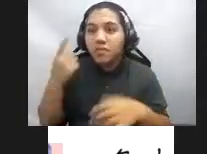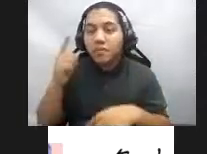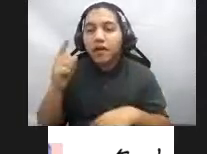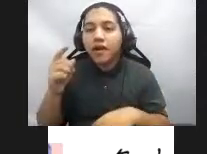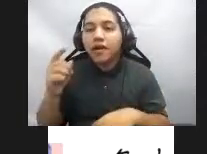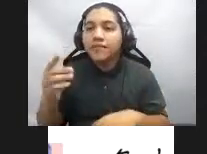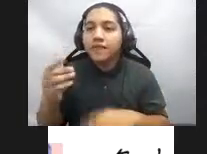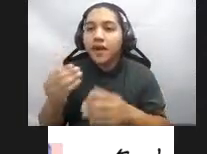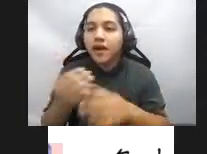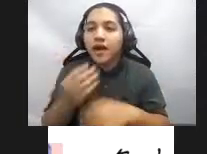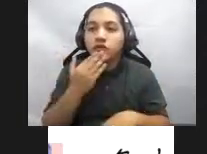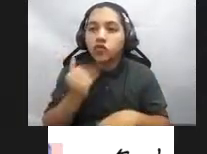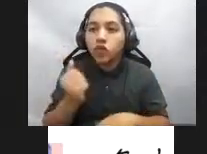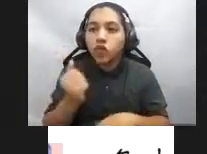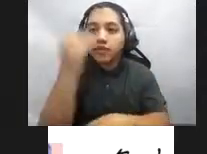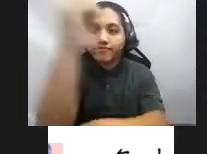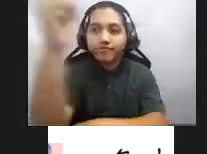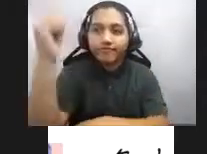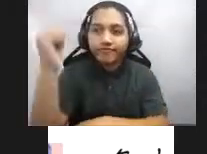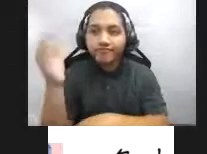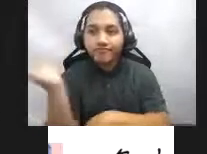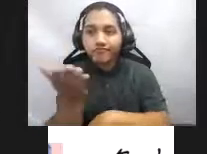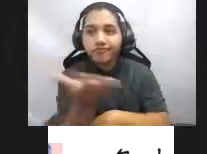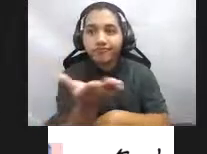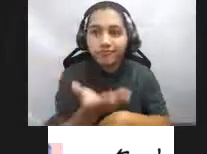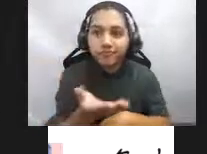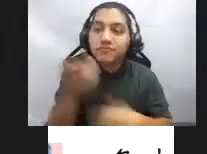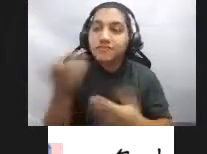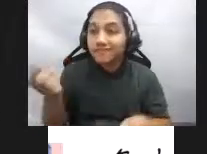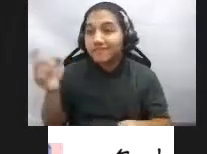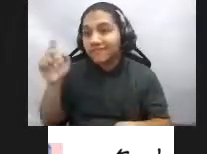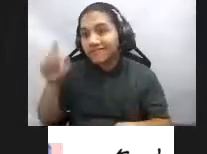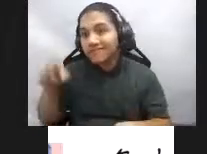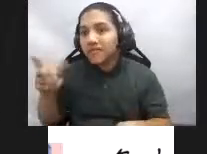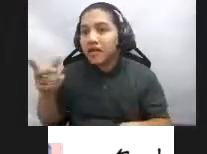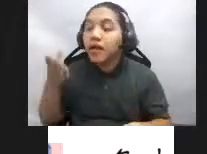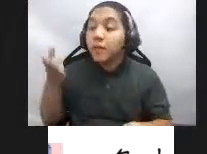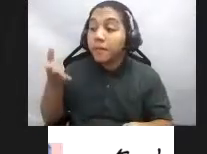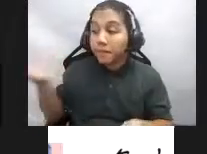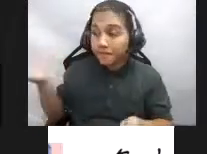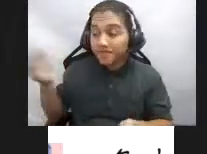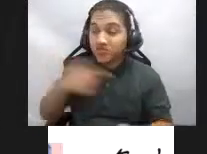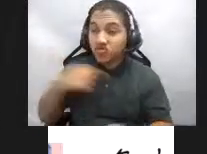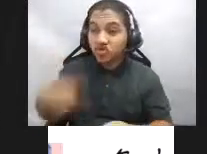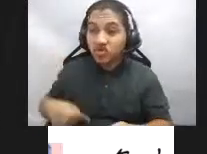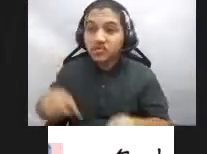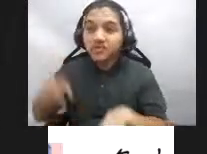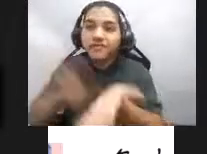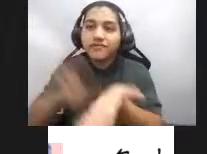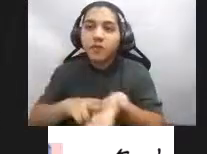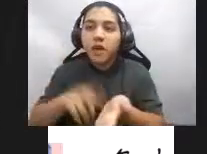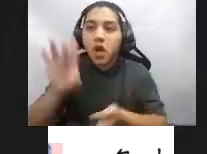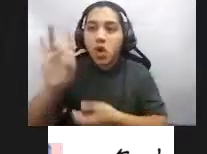chinos firmaban un contrato de 8 años para llegar a Cuba. Estos contratos les prometían un salario al mes, le